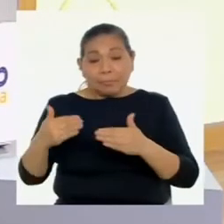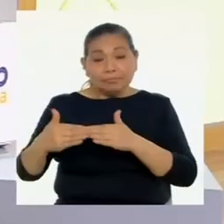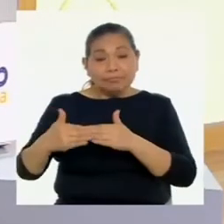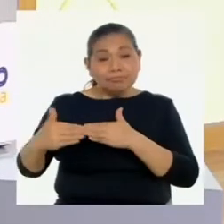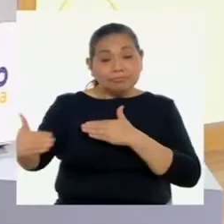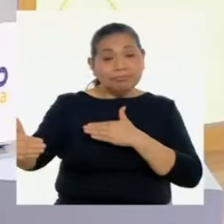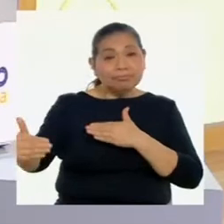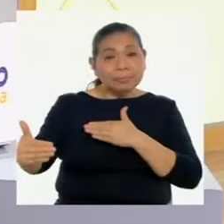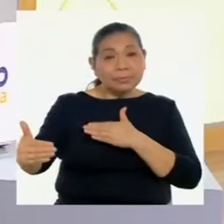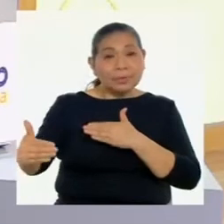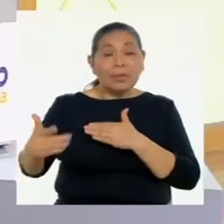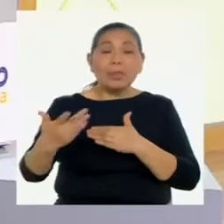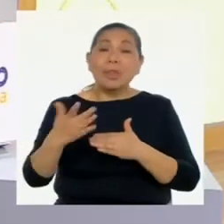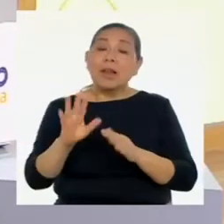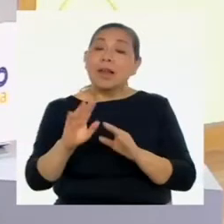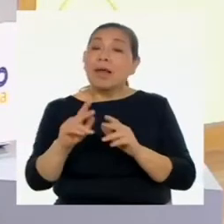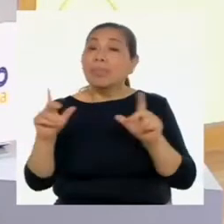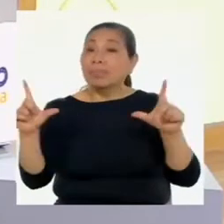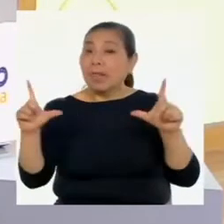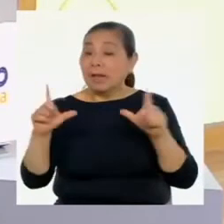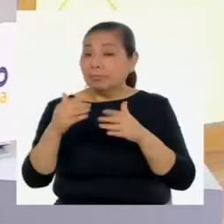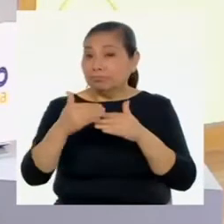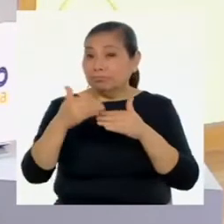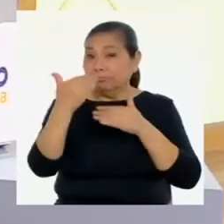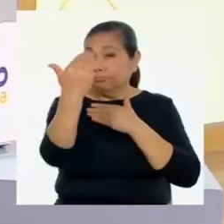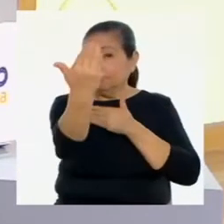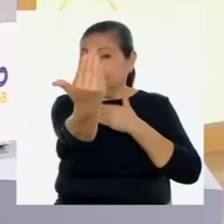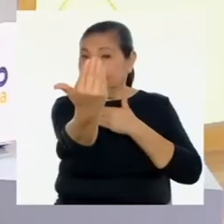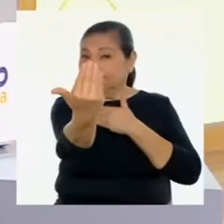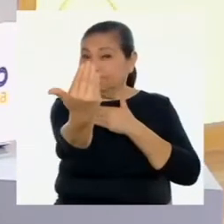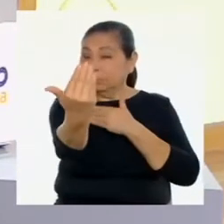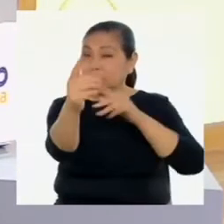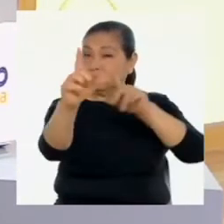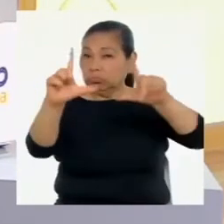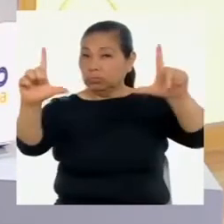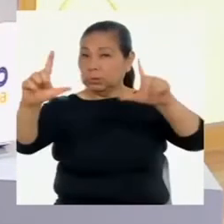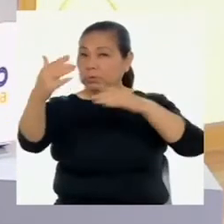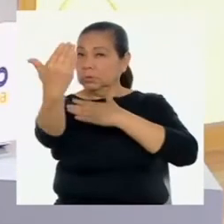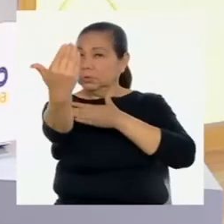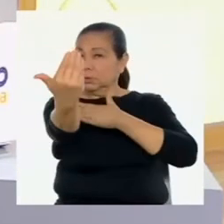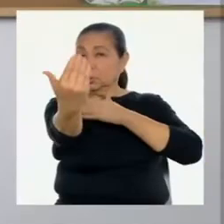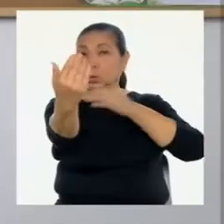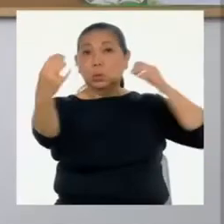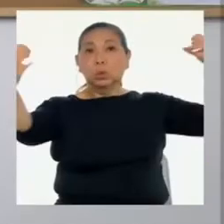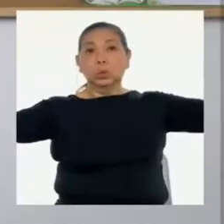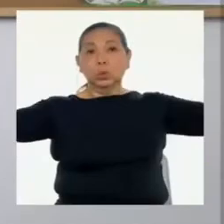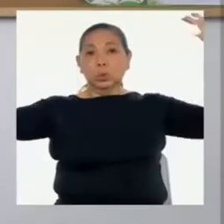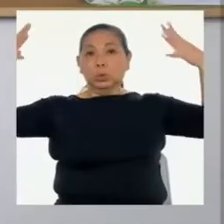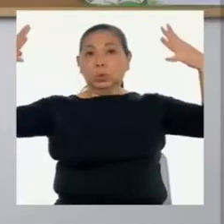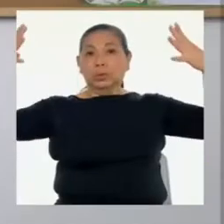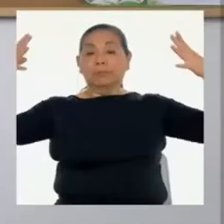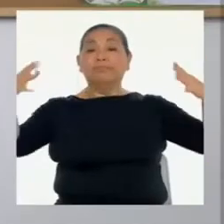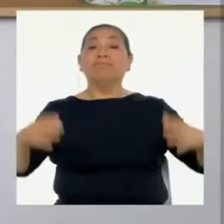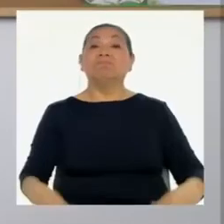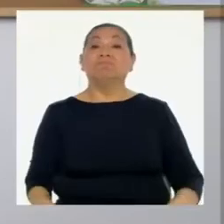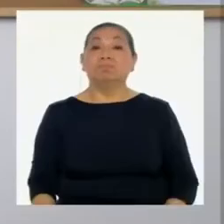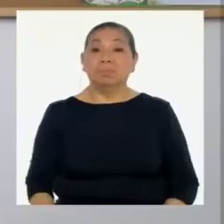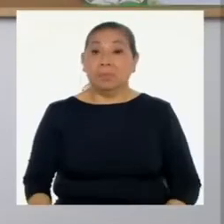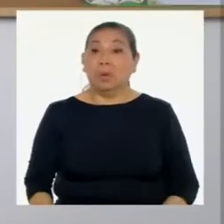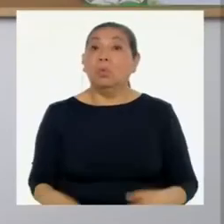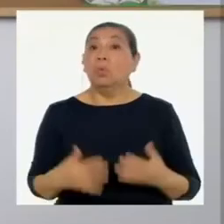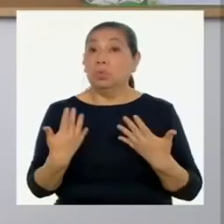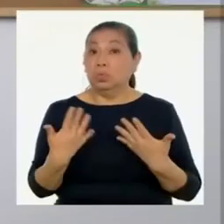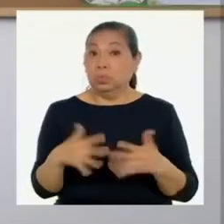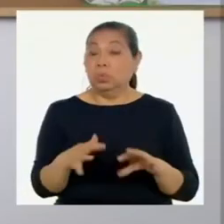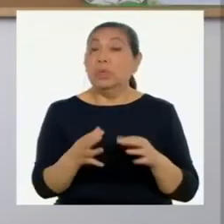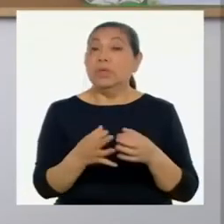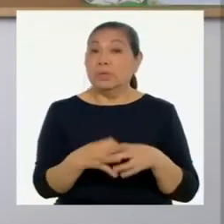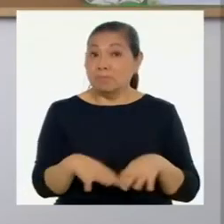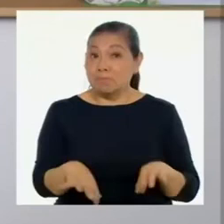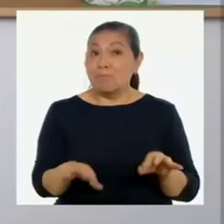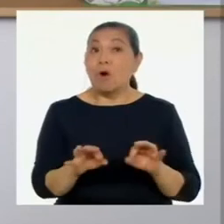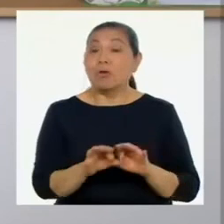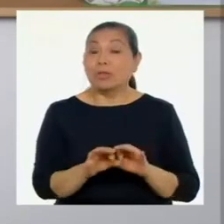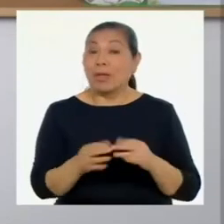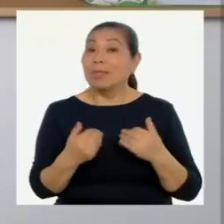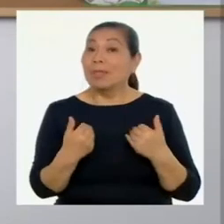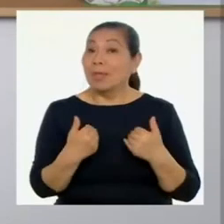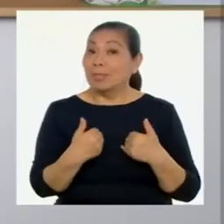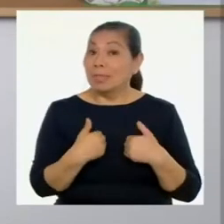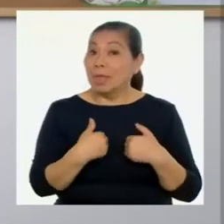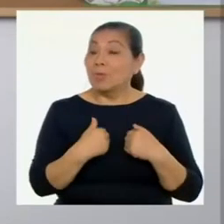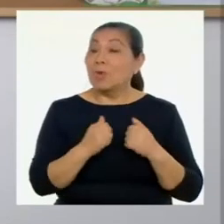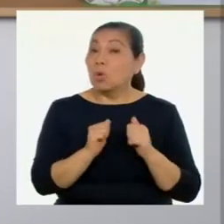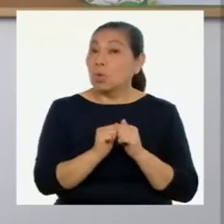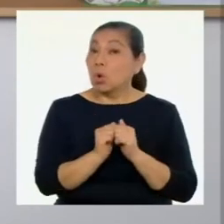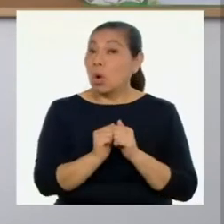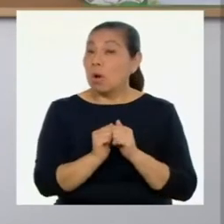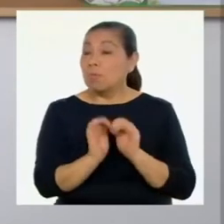distancia saludable de nuestros televisores, en una habitación bien iluminada. Eso último es bastante importante, Yanira.